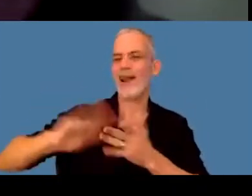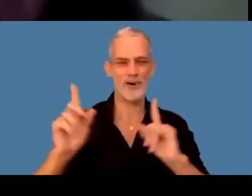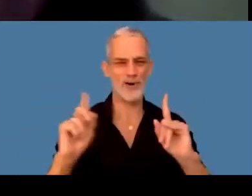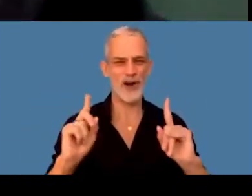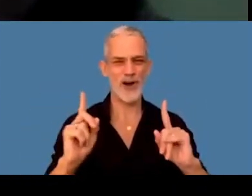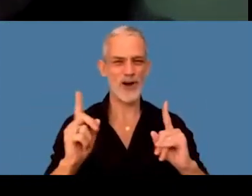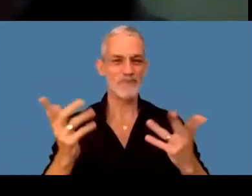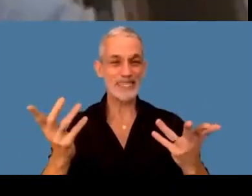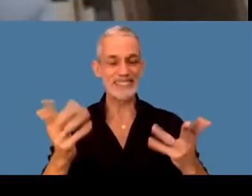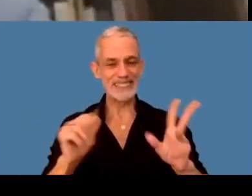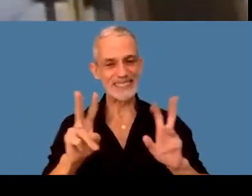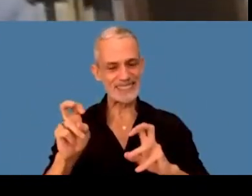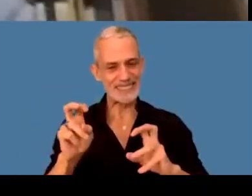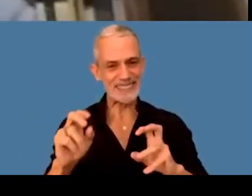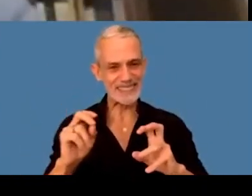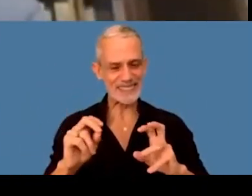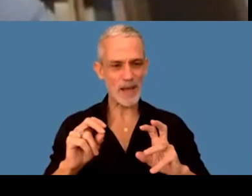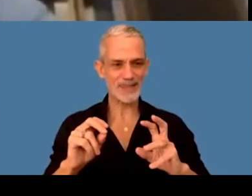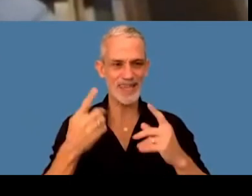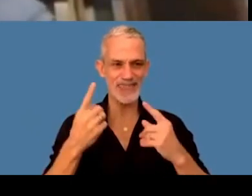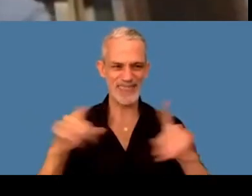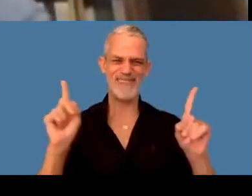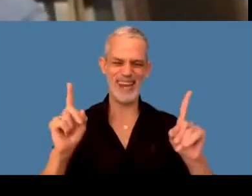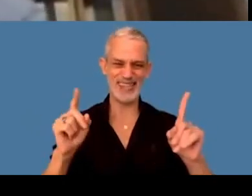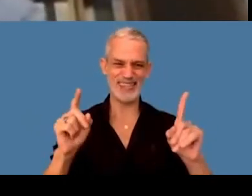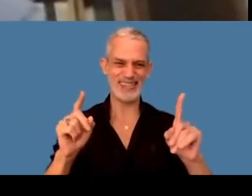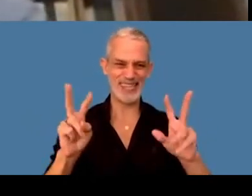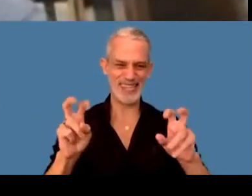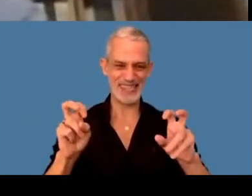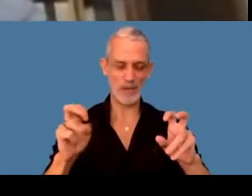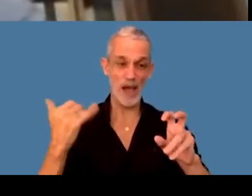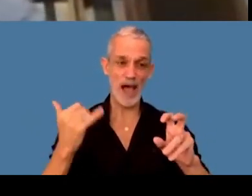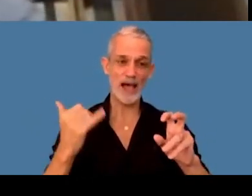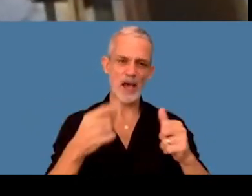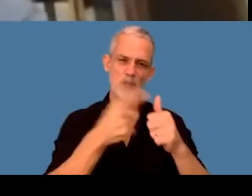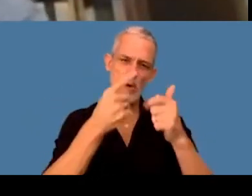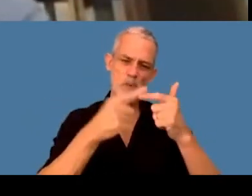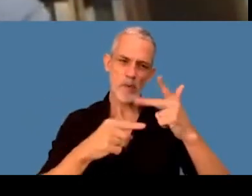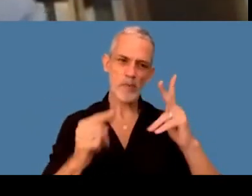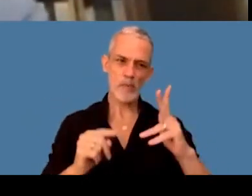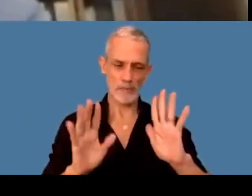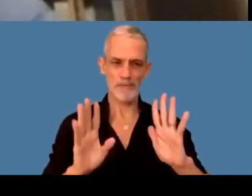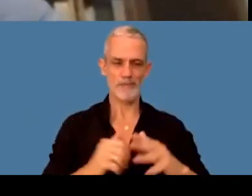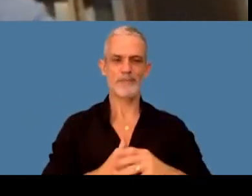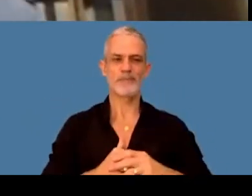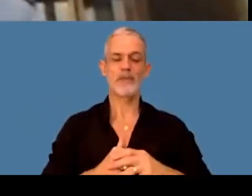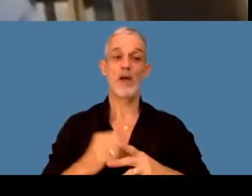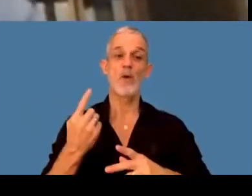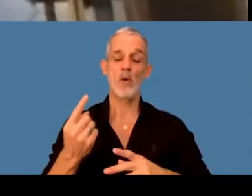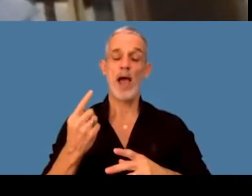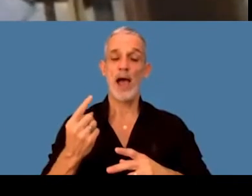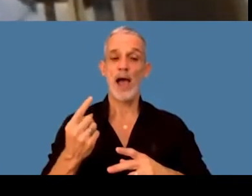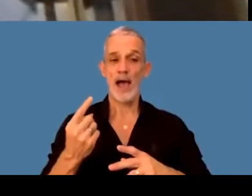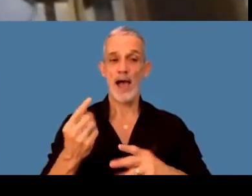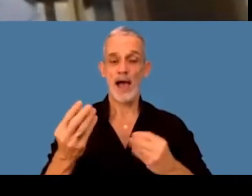distintas cuestiones, me parece. Me parece que son distintas cuestiones, hay varias cuestiones ahí dando vuelta. Una es lo que eran